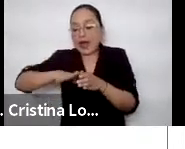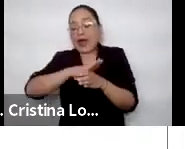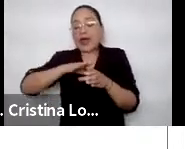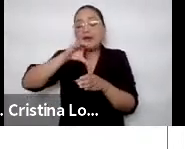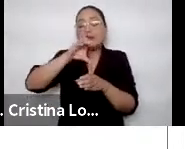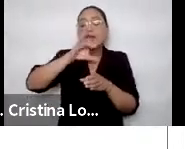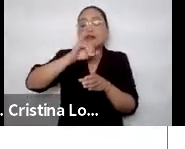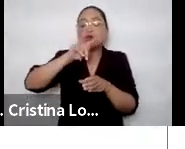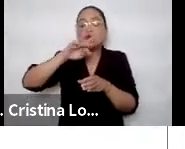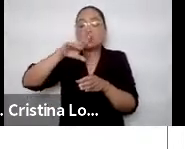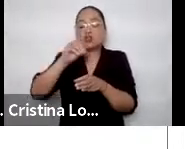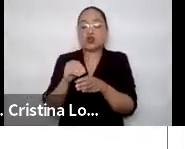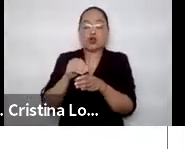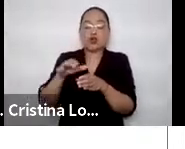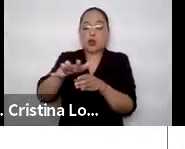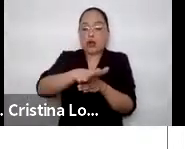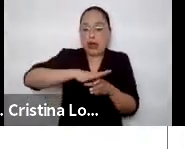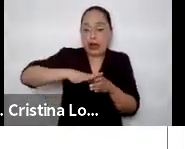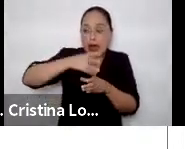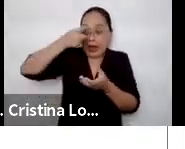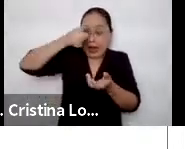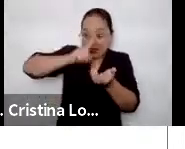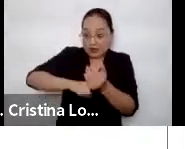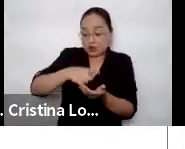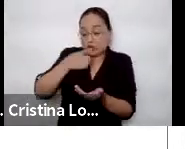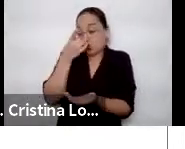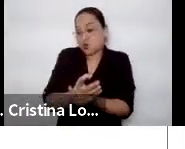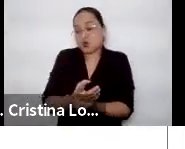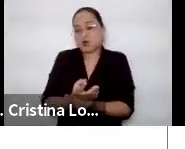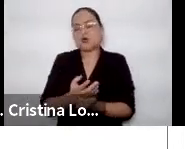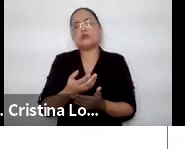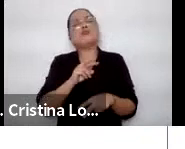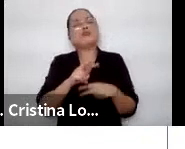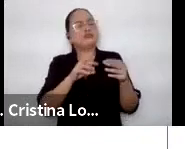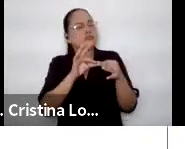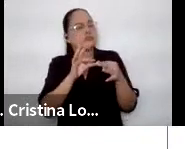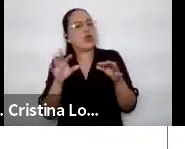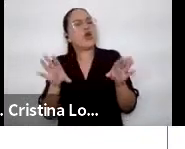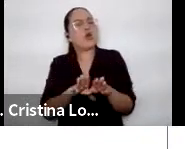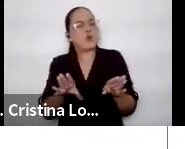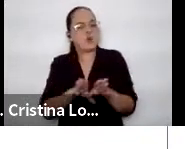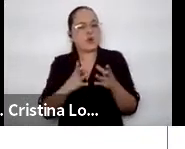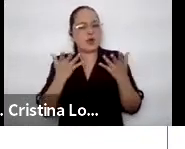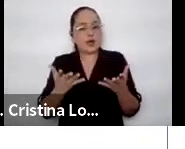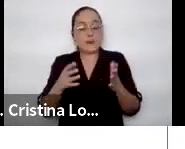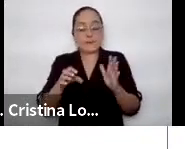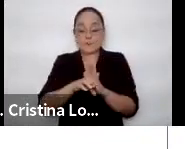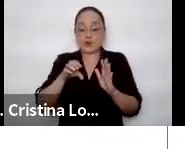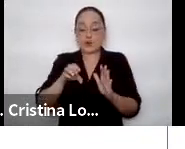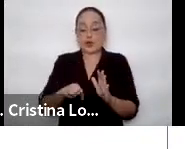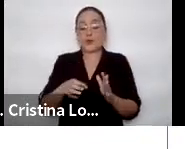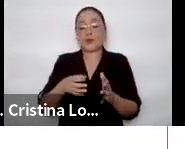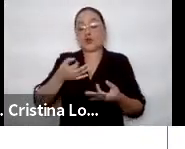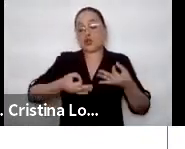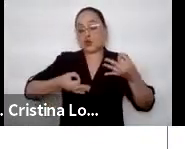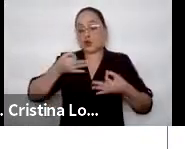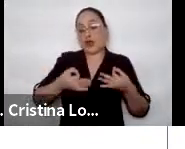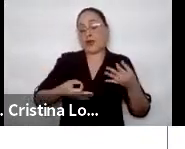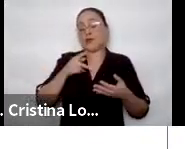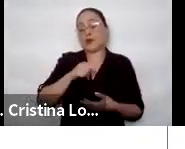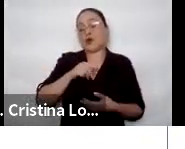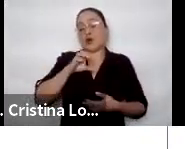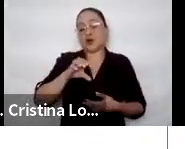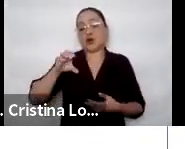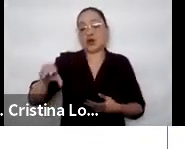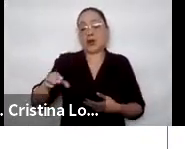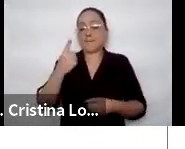demarcación territorial de ese circuito. ¿Cómo se explica? Bueno, si un órgano jurisdiccional, por ejemplo, un tribunal colegiado,